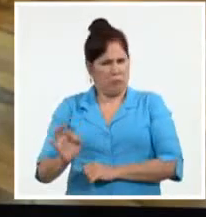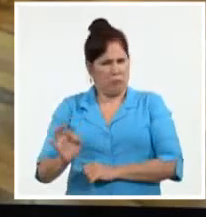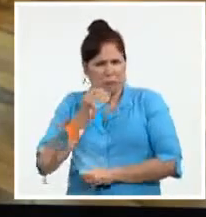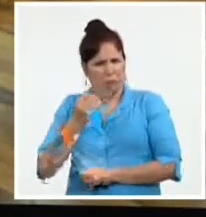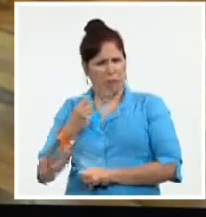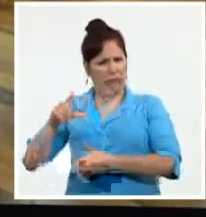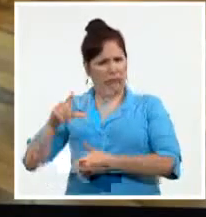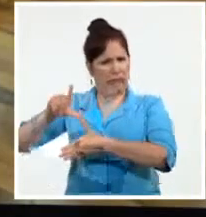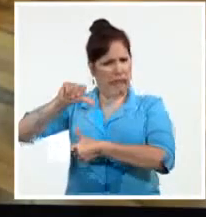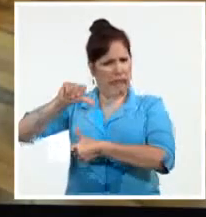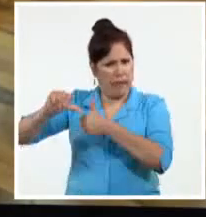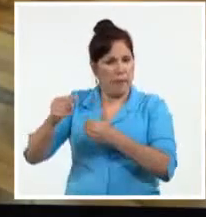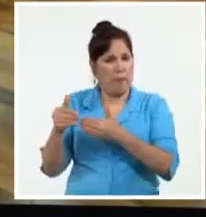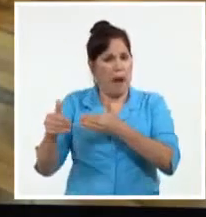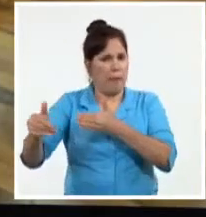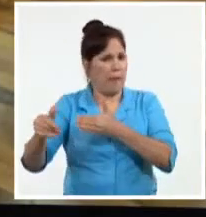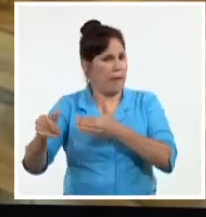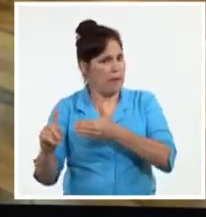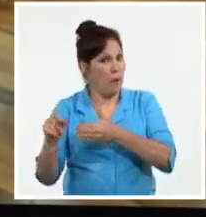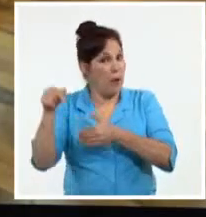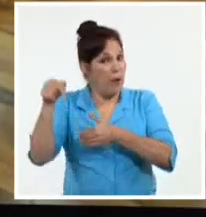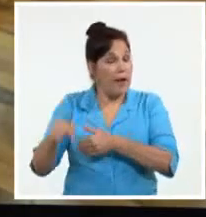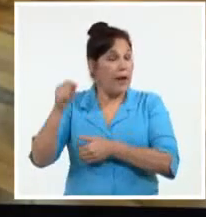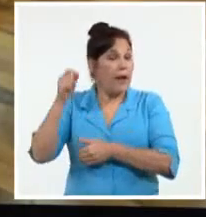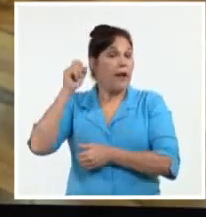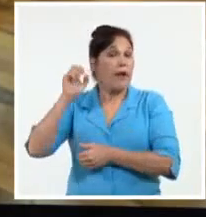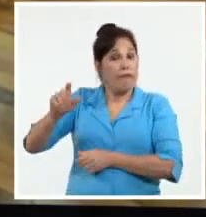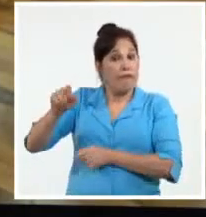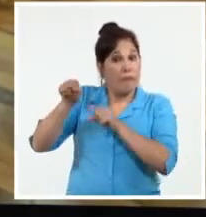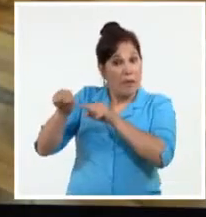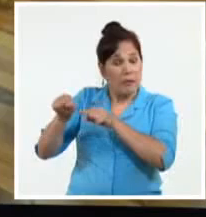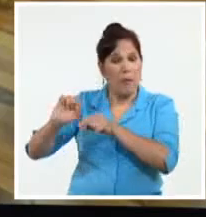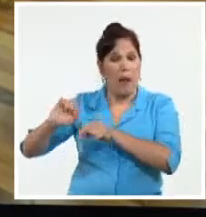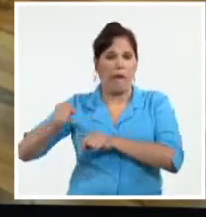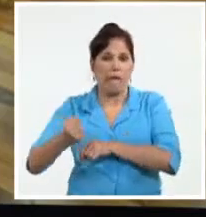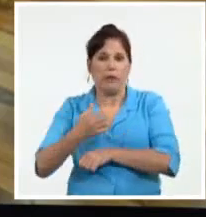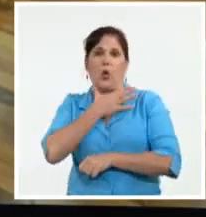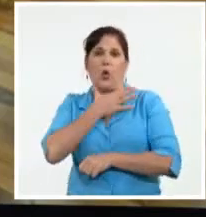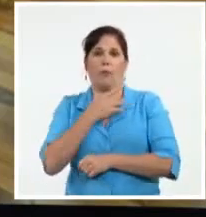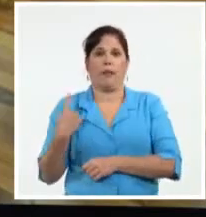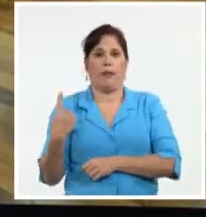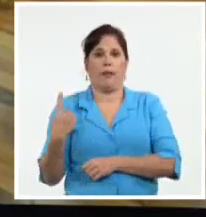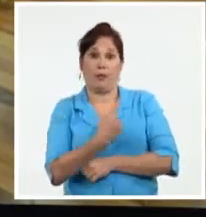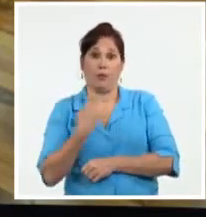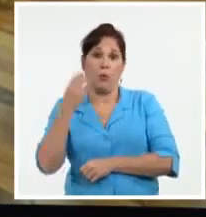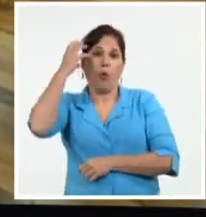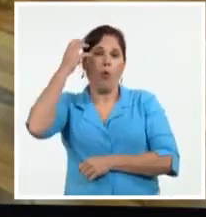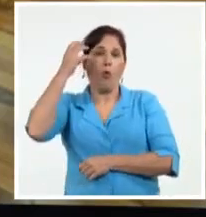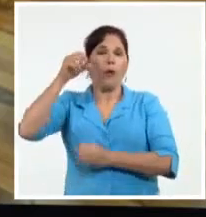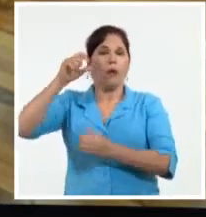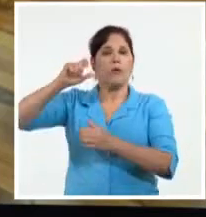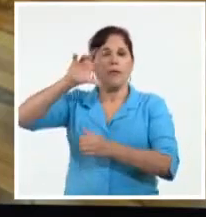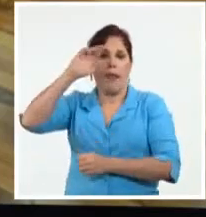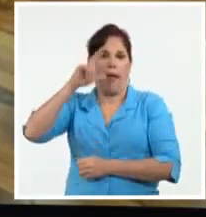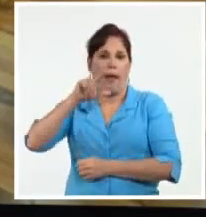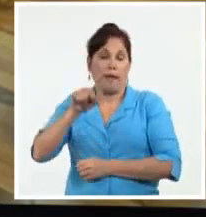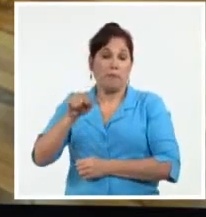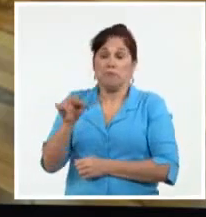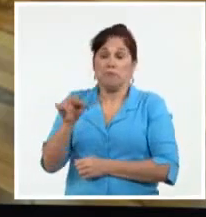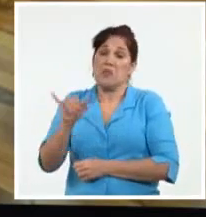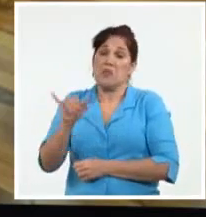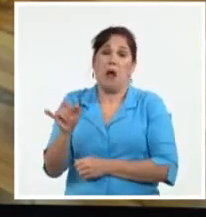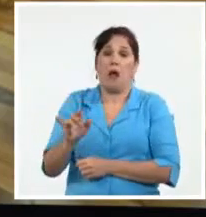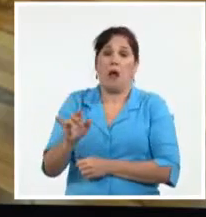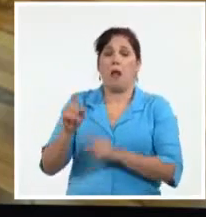debe seguir postergándose, o el FMI seguirá apretando la soga al cuello de muchos gobiernos del área y comportándose